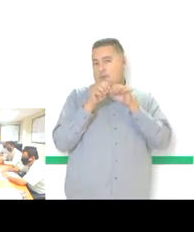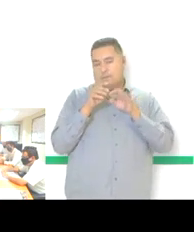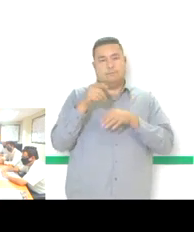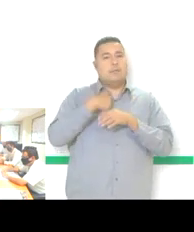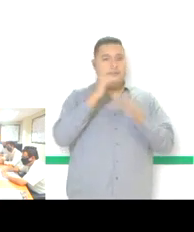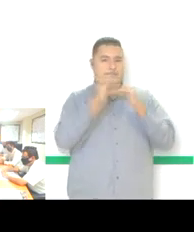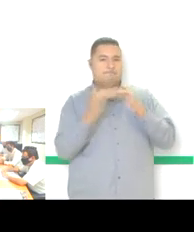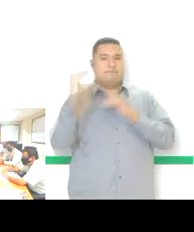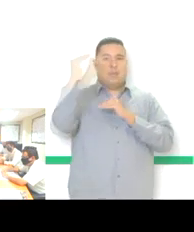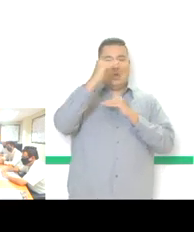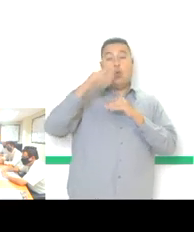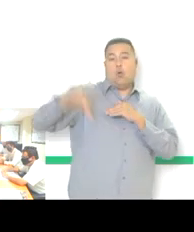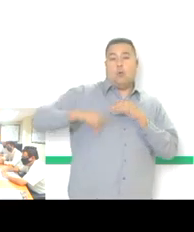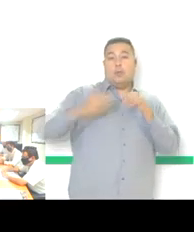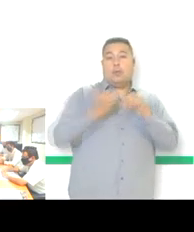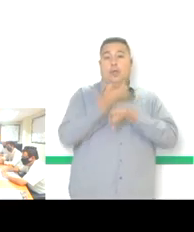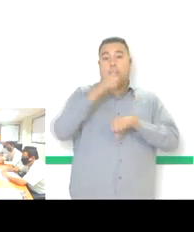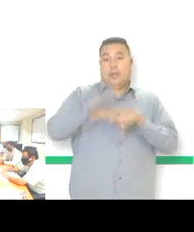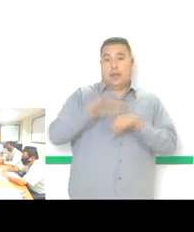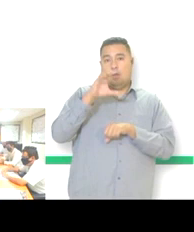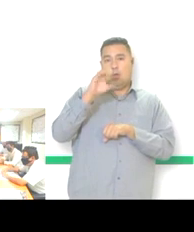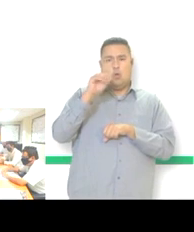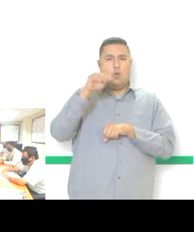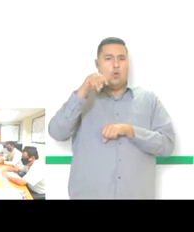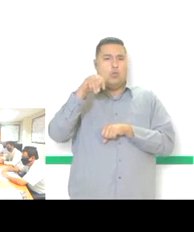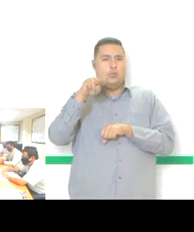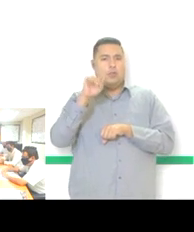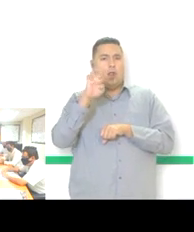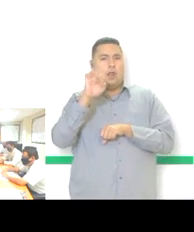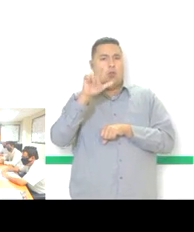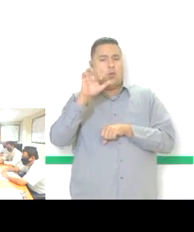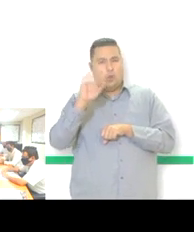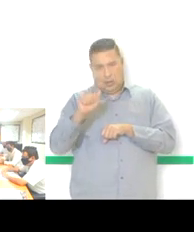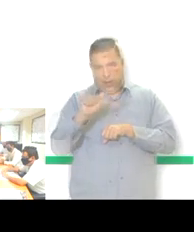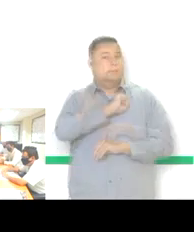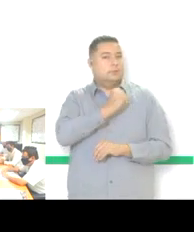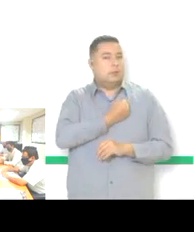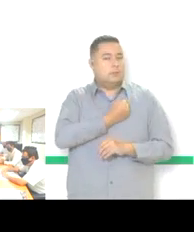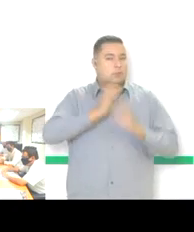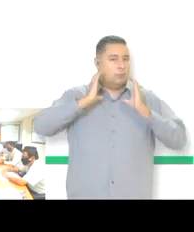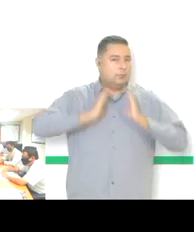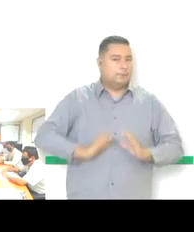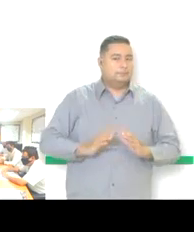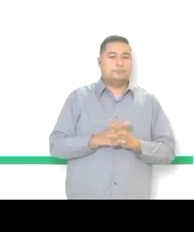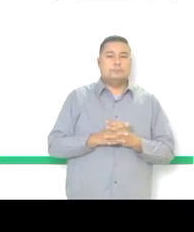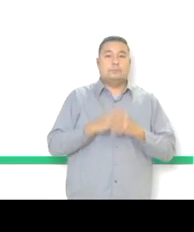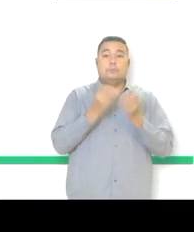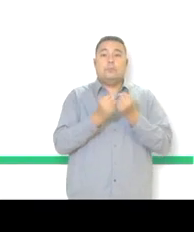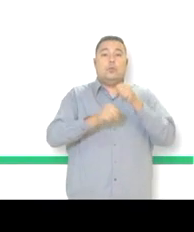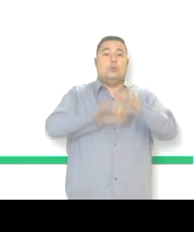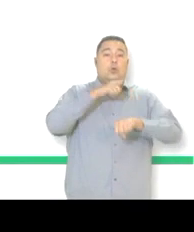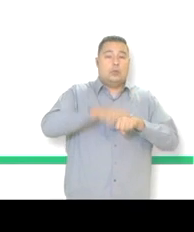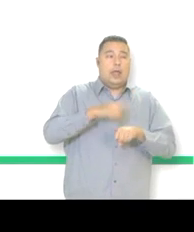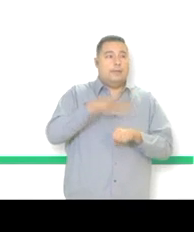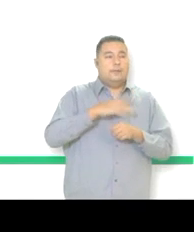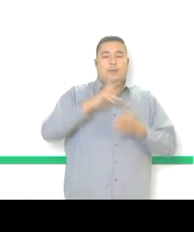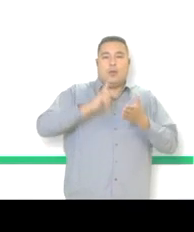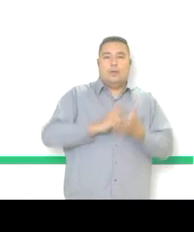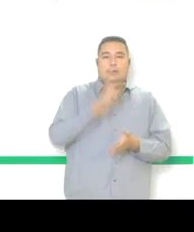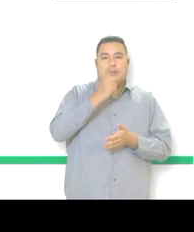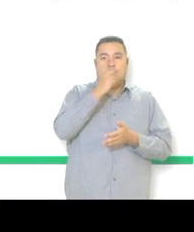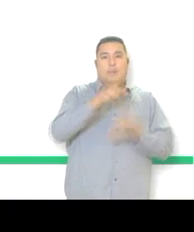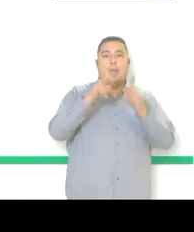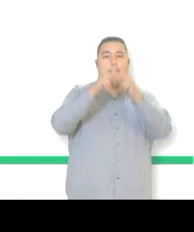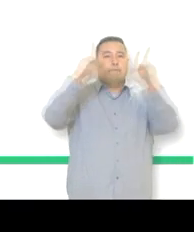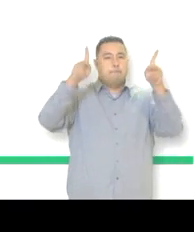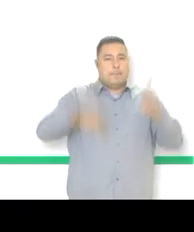del Estado, con la Contraloría General de Gobierno, con la Dirección de Gobernación. Del sector social, pues bueno, repetimos algunas